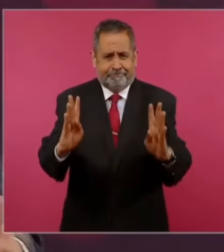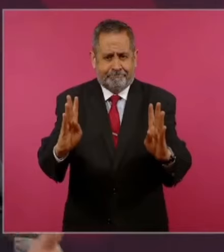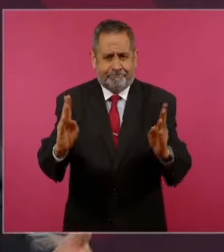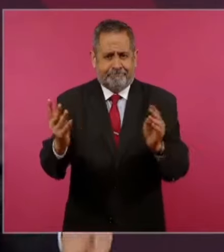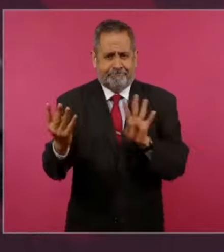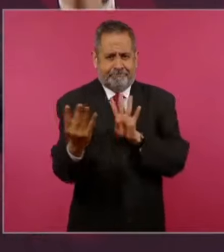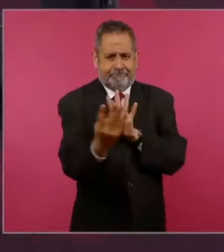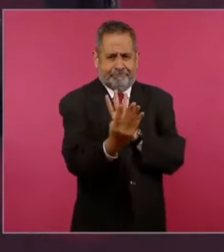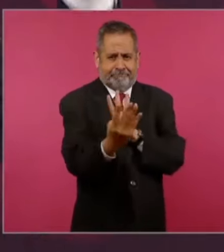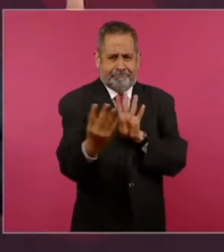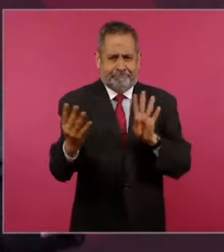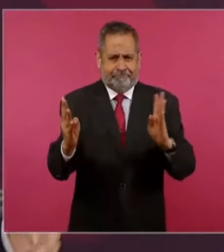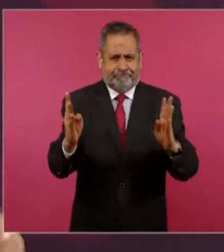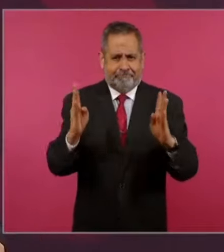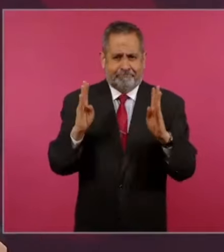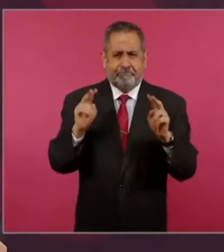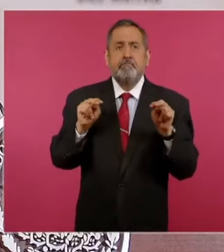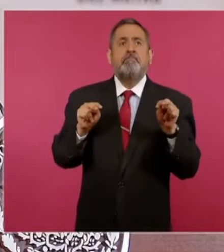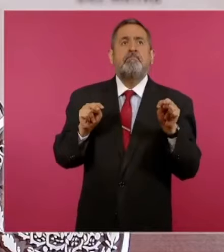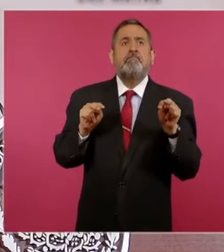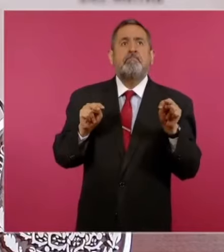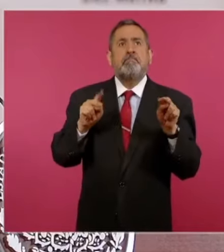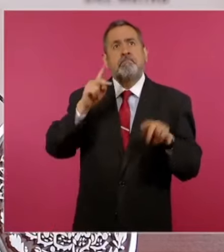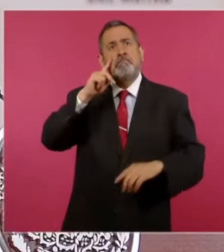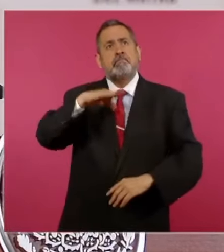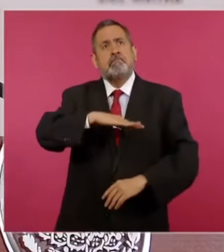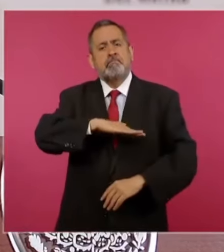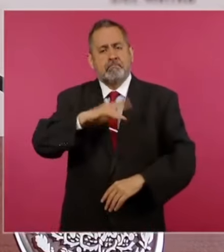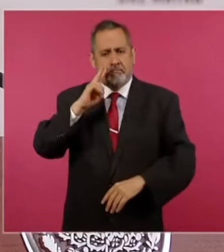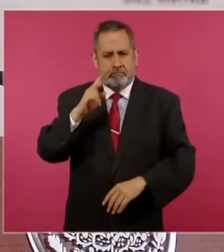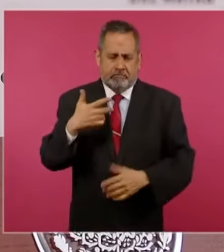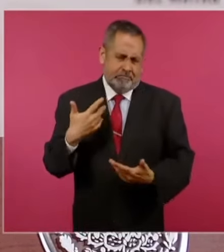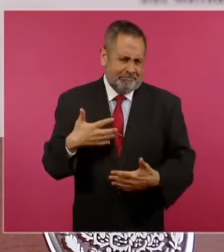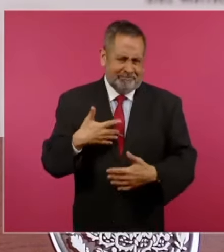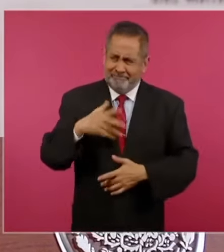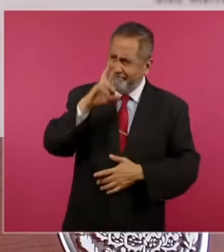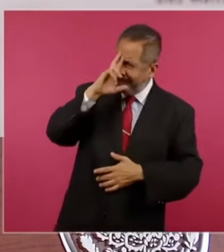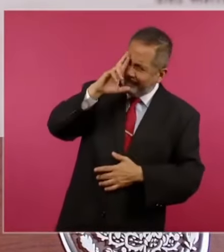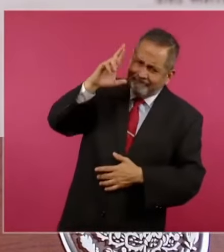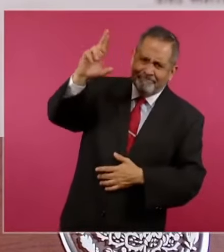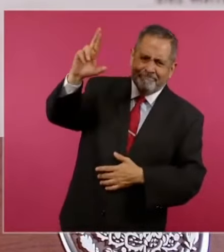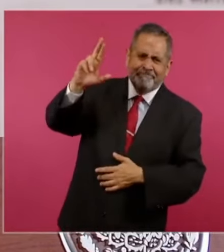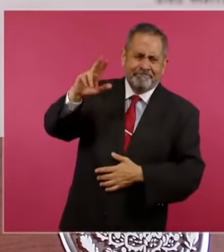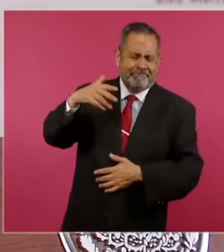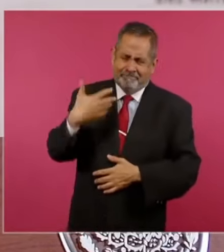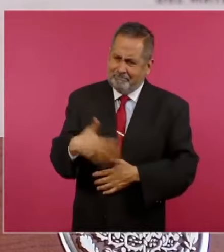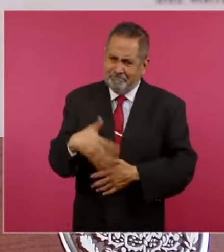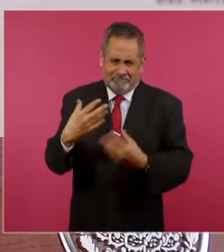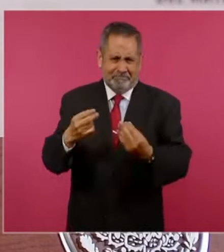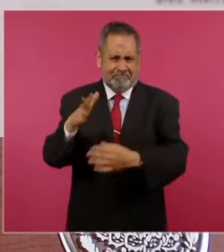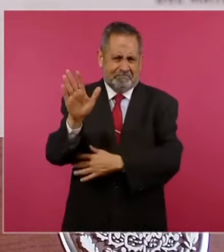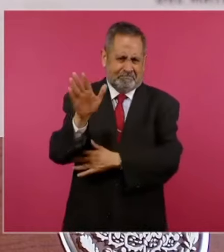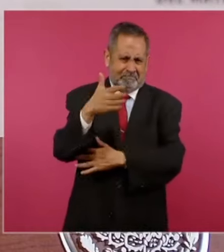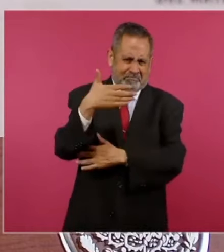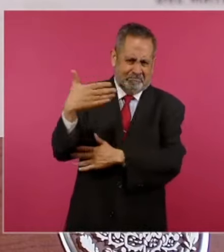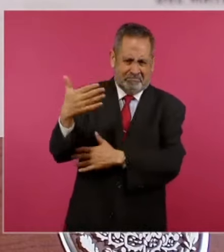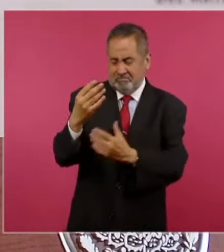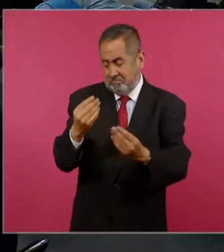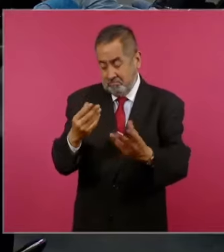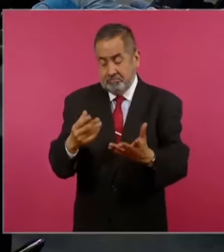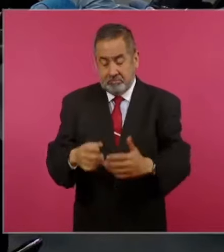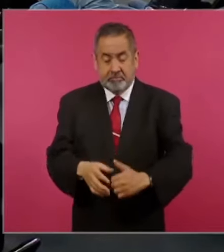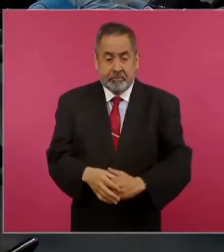y hacen vallas, porque la gente le tiene mucho respeto a nuestros símbolos patrios,